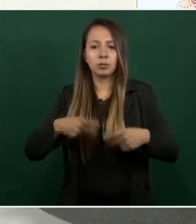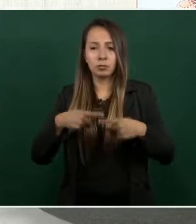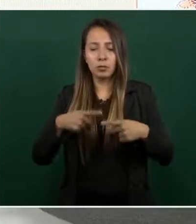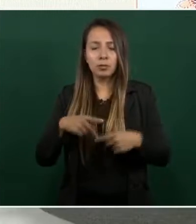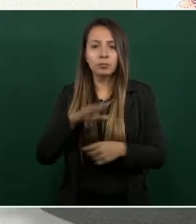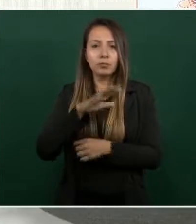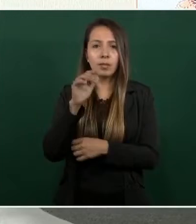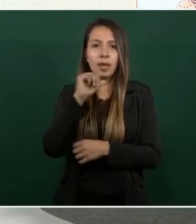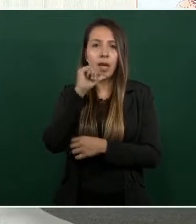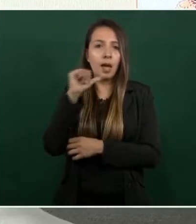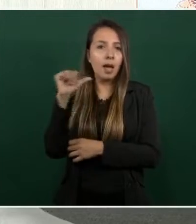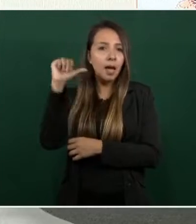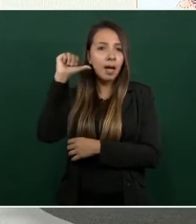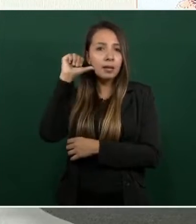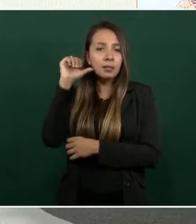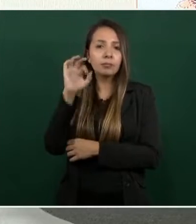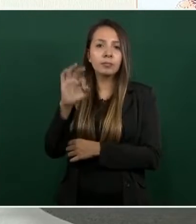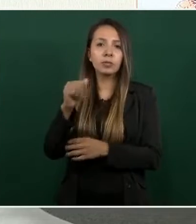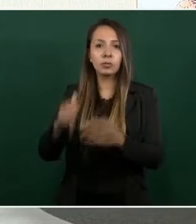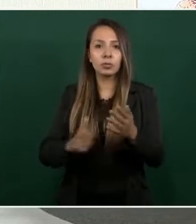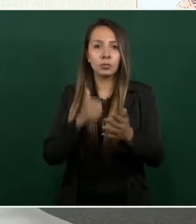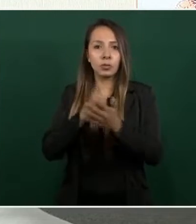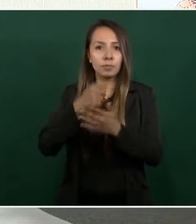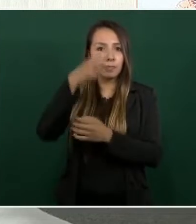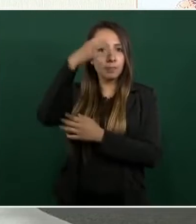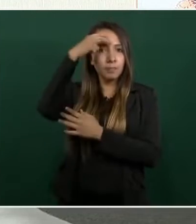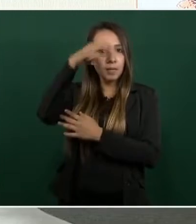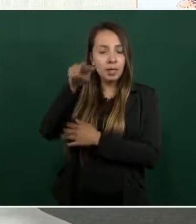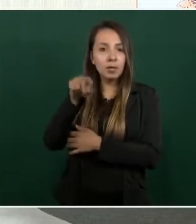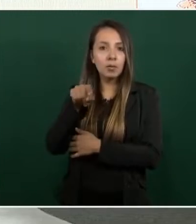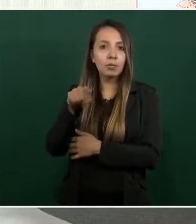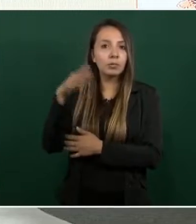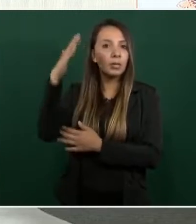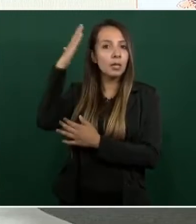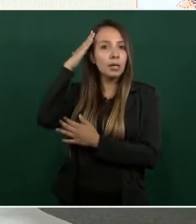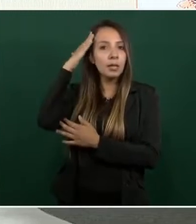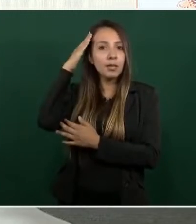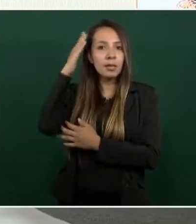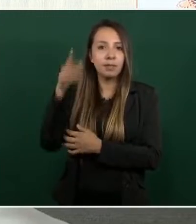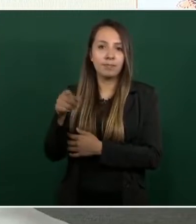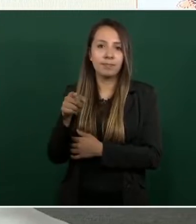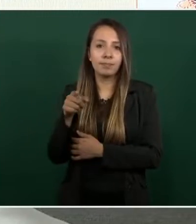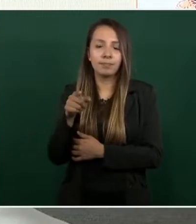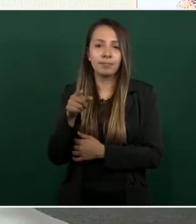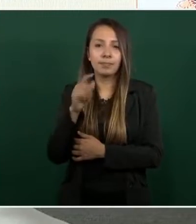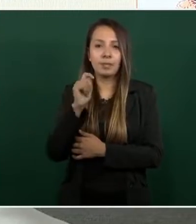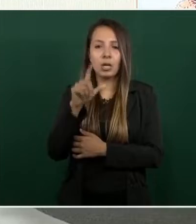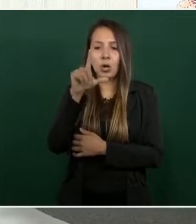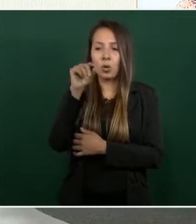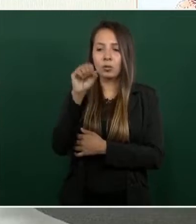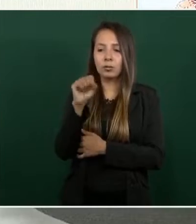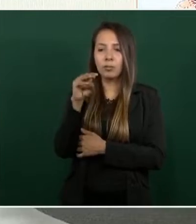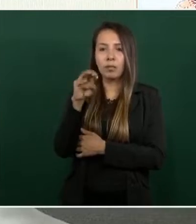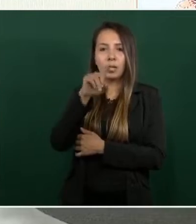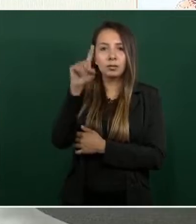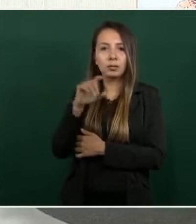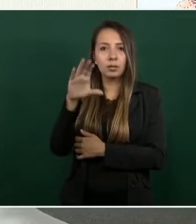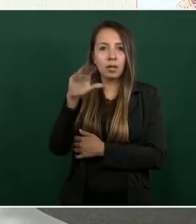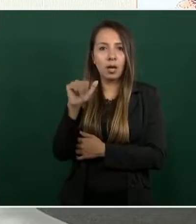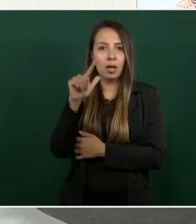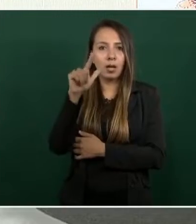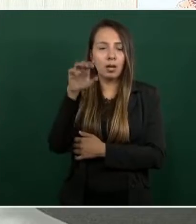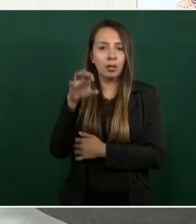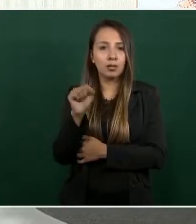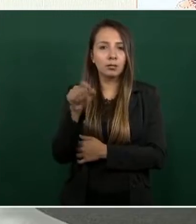el día de ayer en la Ciudad de México, el líder de una organización delictiva, Los Mezcales, esta es una decisión